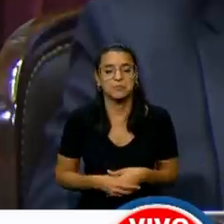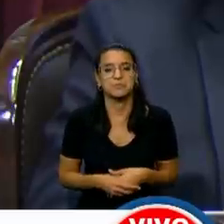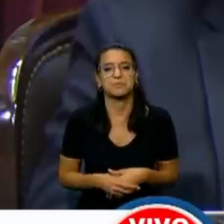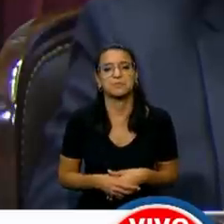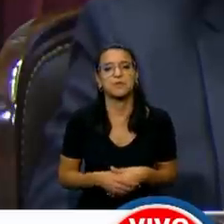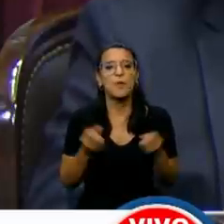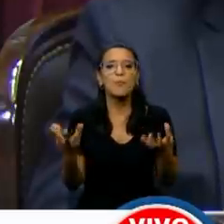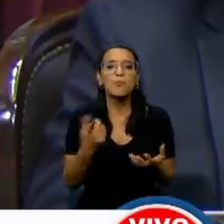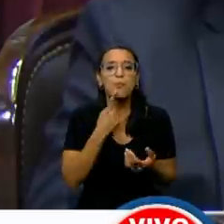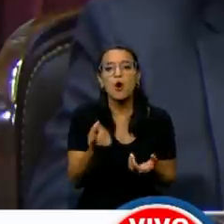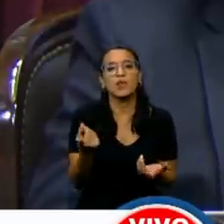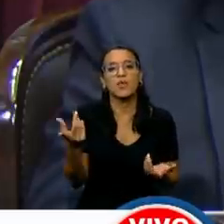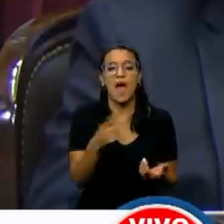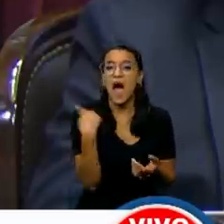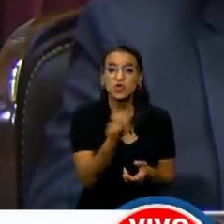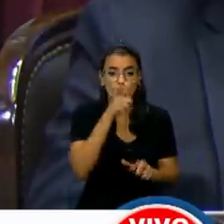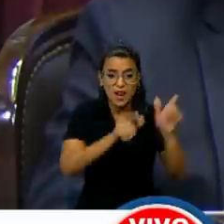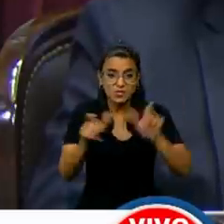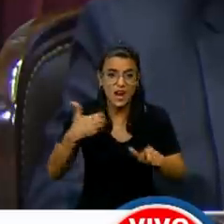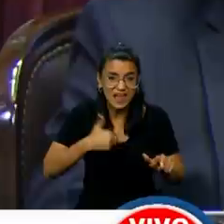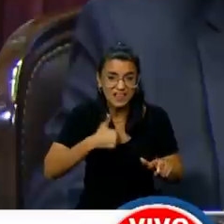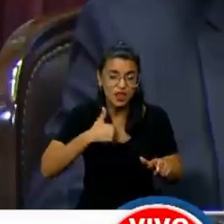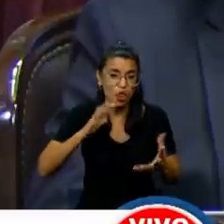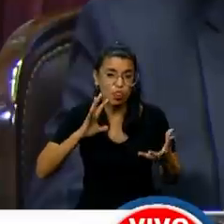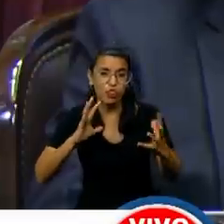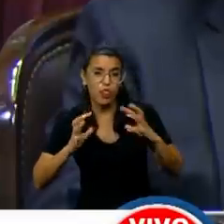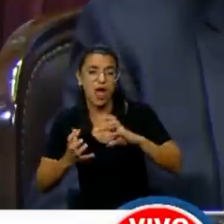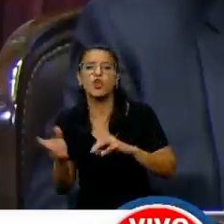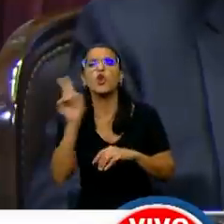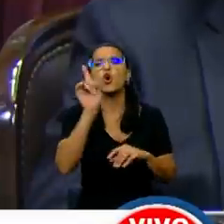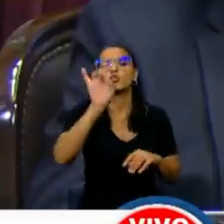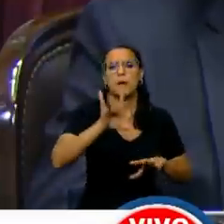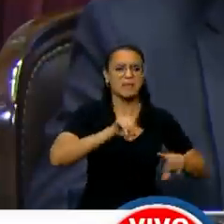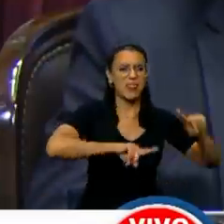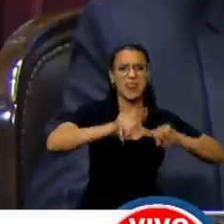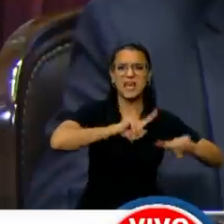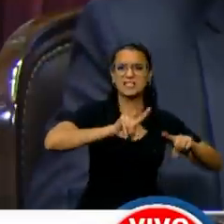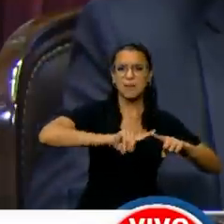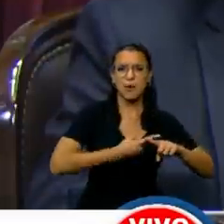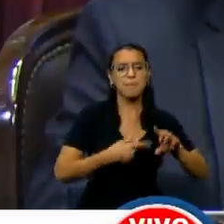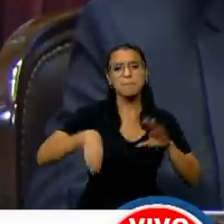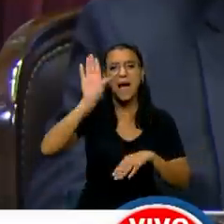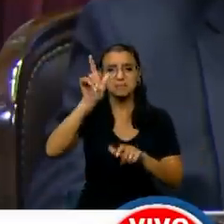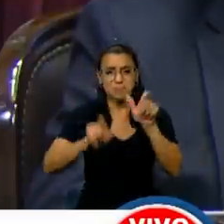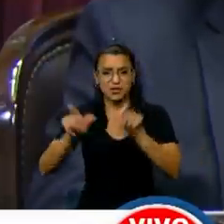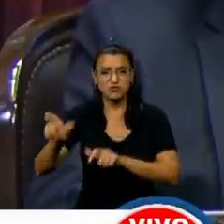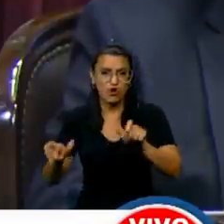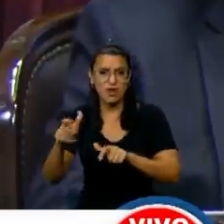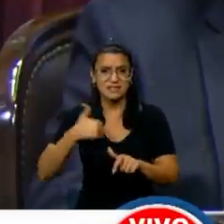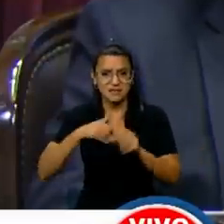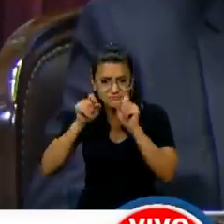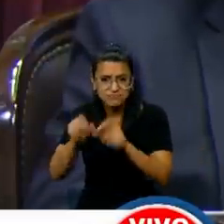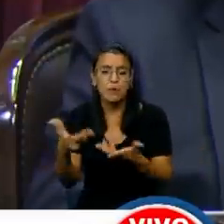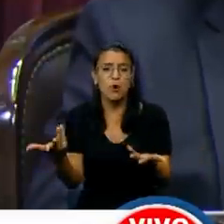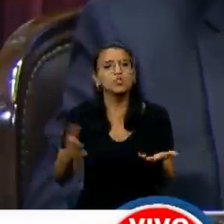no está causando daño a todos los argentinos en toda la dirigencia política sino fundamentalmente al pueblo argentino por